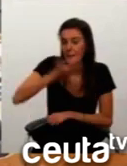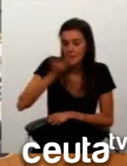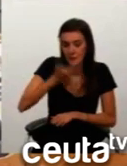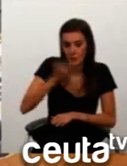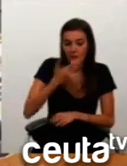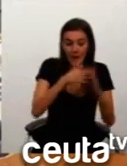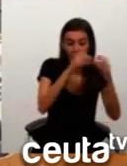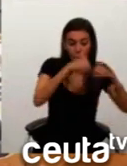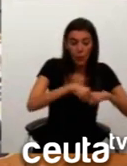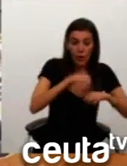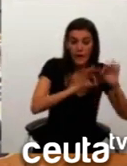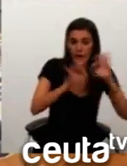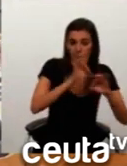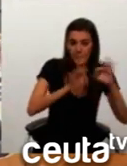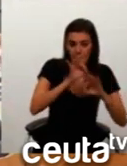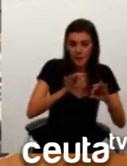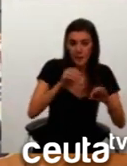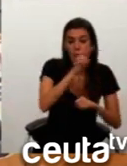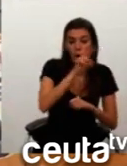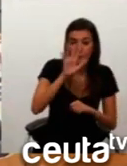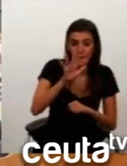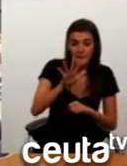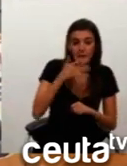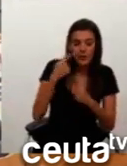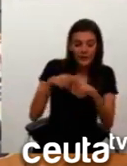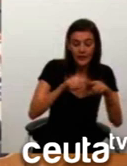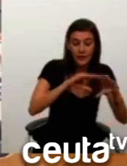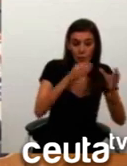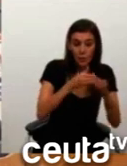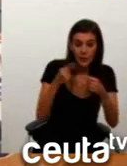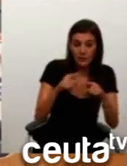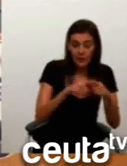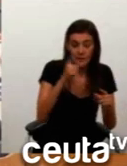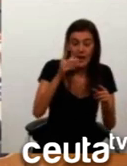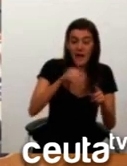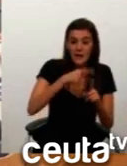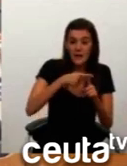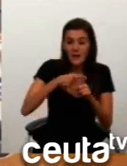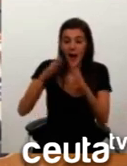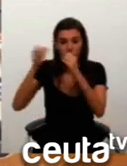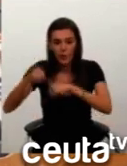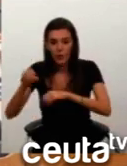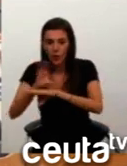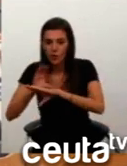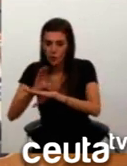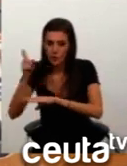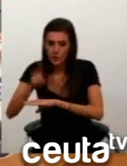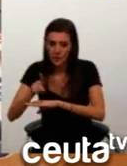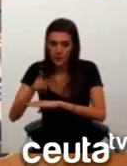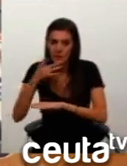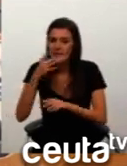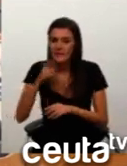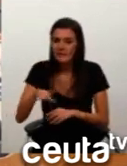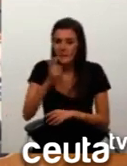el acuerdo de pleno, donde determina los 25 de los diferentes grupos, como los acuerdos de Consejo de Gobierno, donde se determina quiénes son